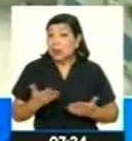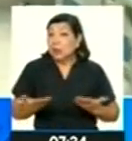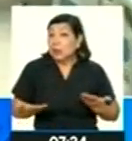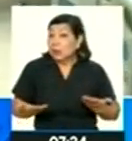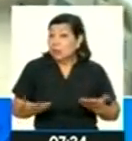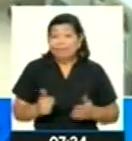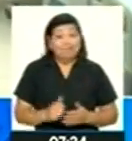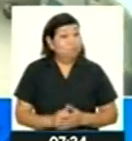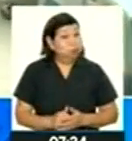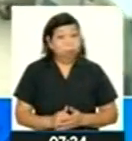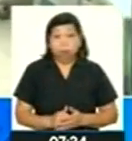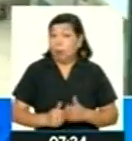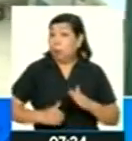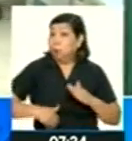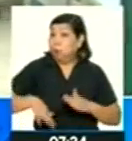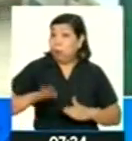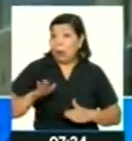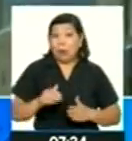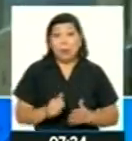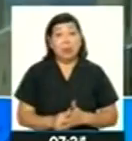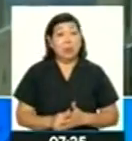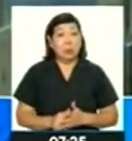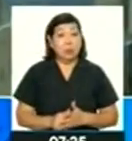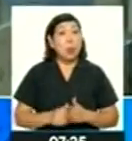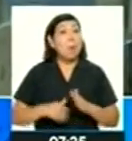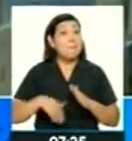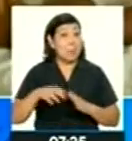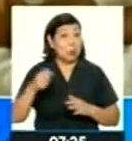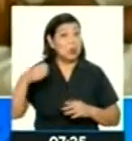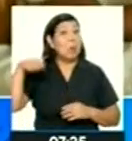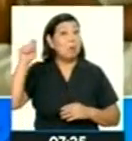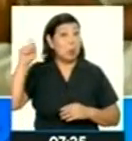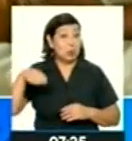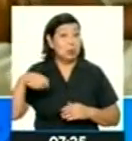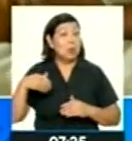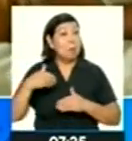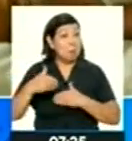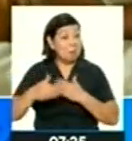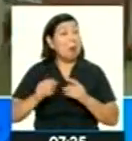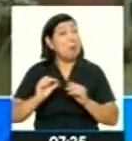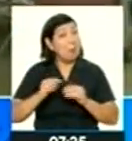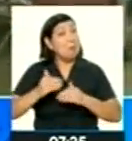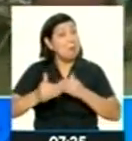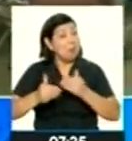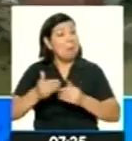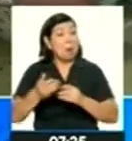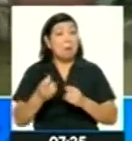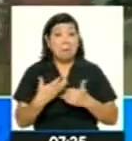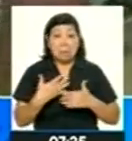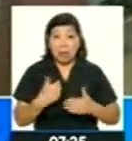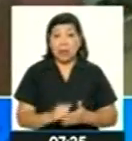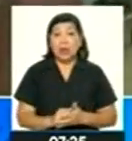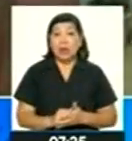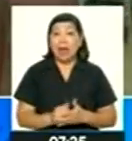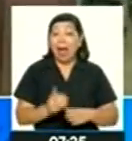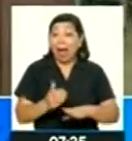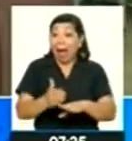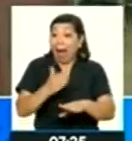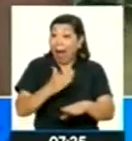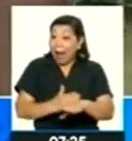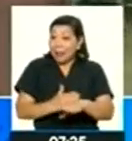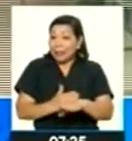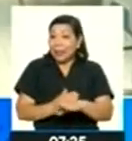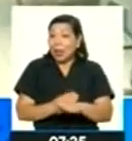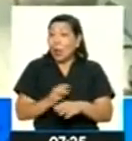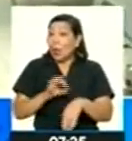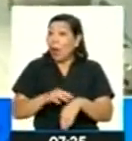que casi la mayoría, el 99%, son casos que han evolucionado favorablemente. ¿Esto se debe a la atención temprana, digamos, tomando en